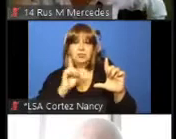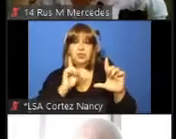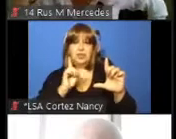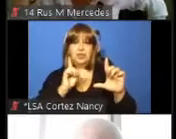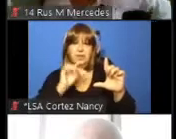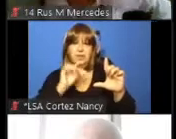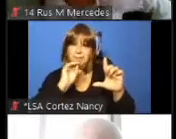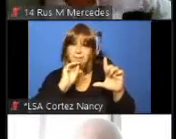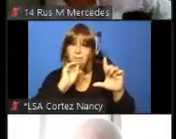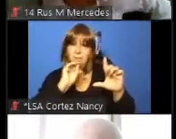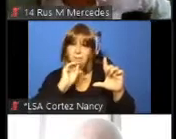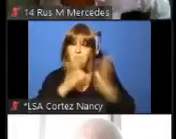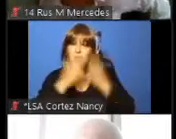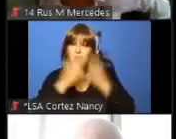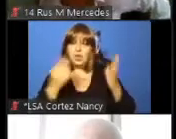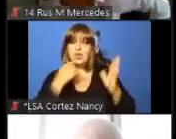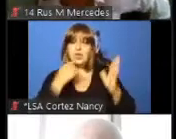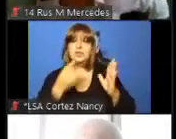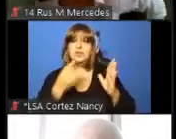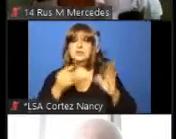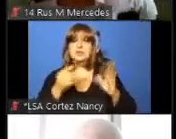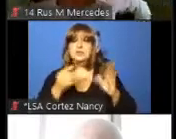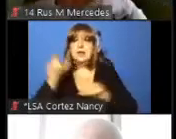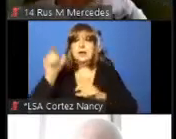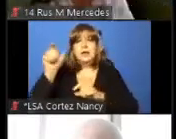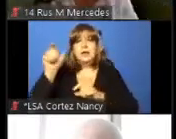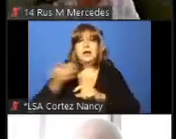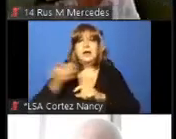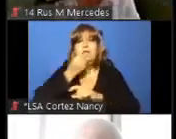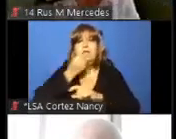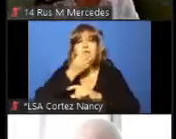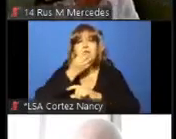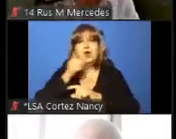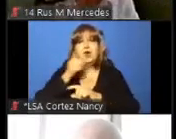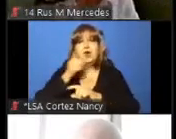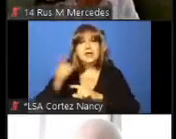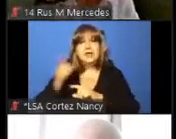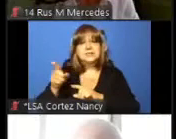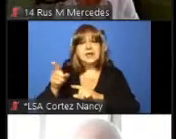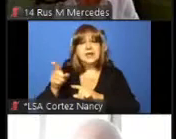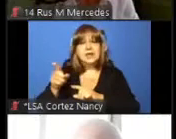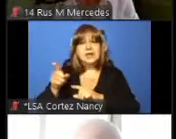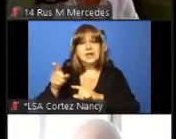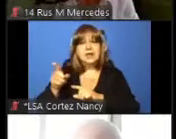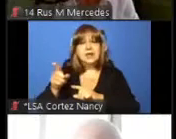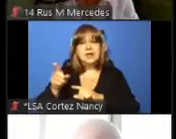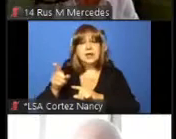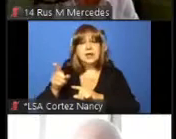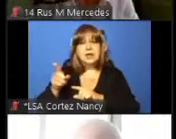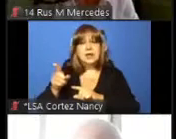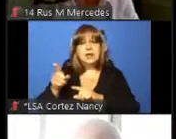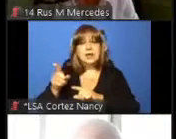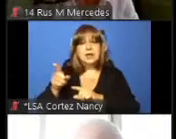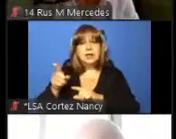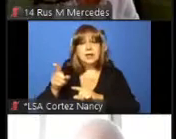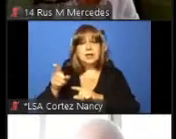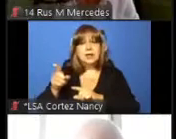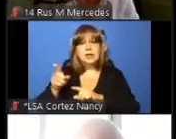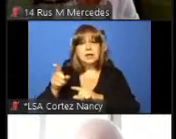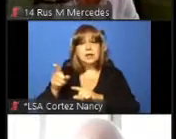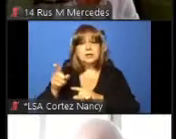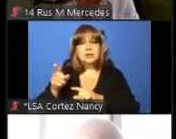llegaron a plantear que la víctima se encontraba en una situación de la que no lo voy a repetir